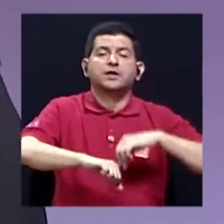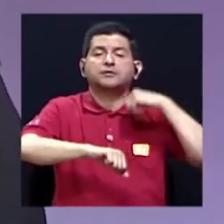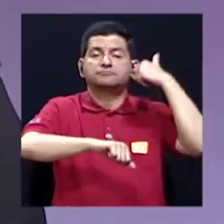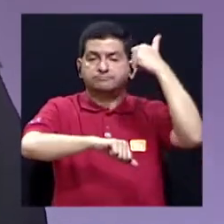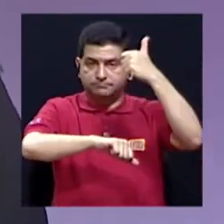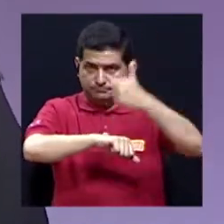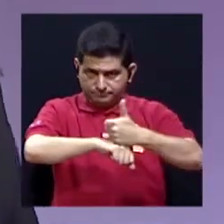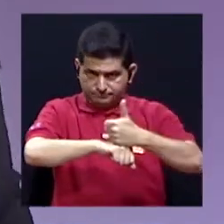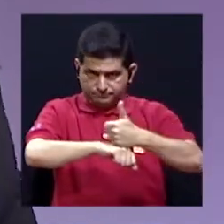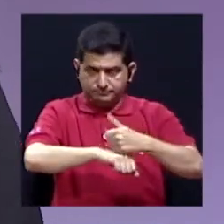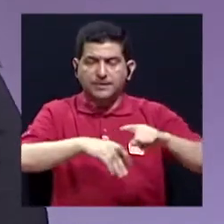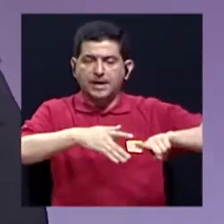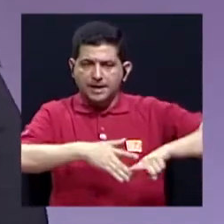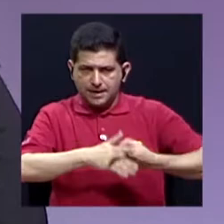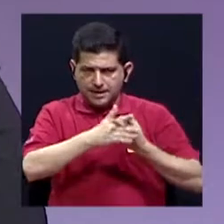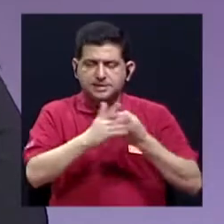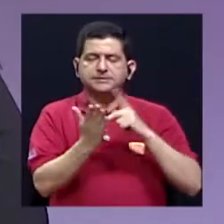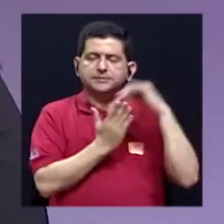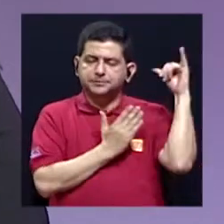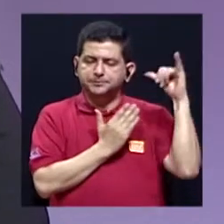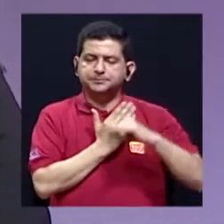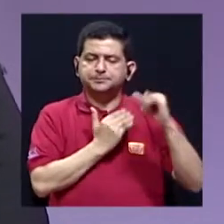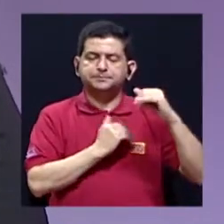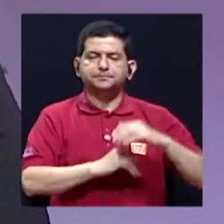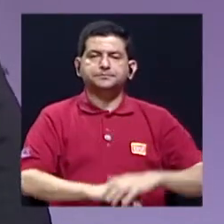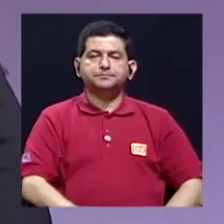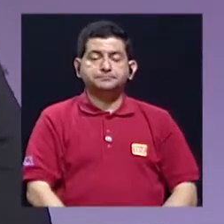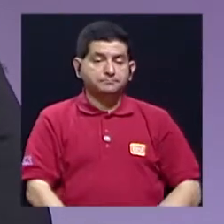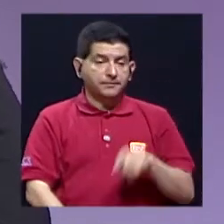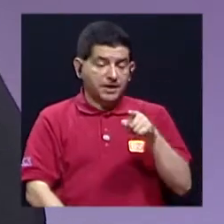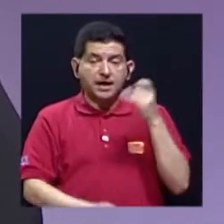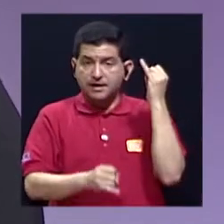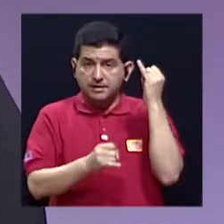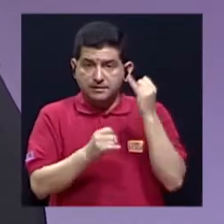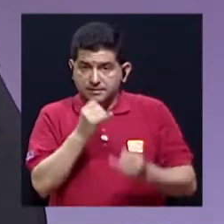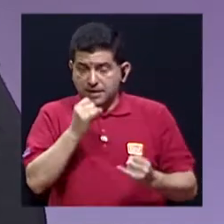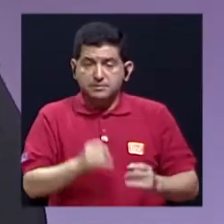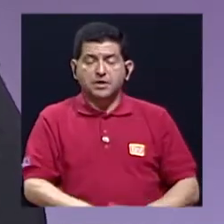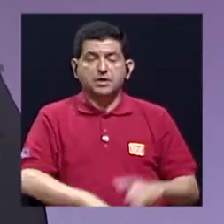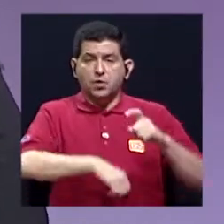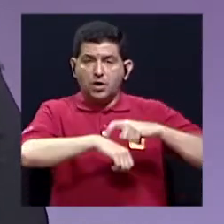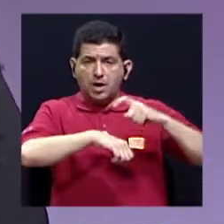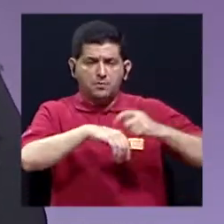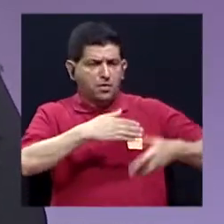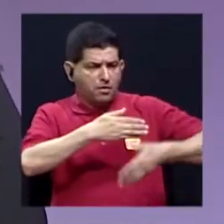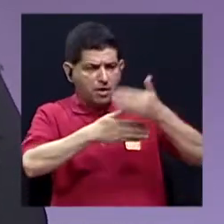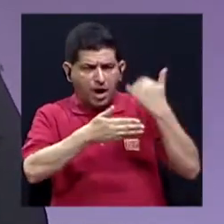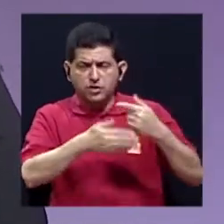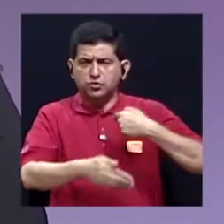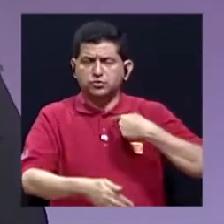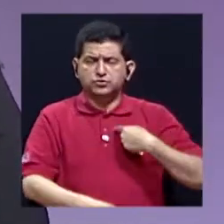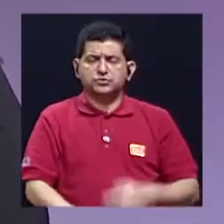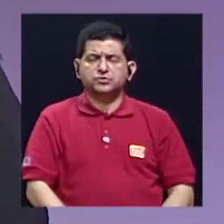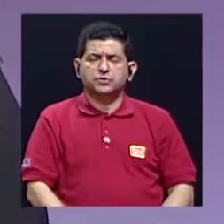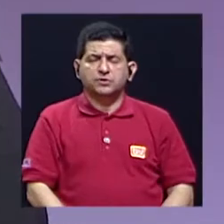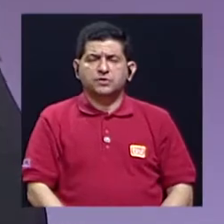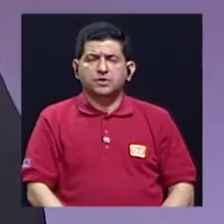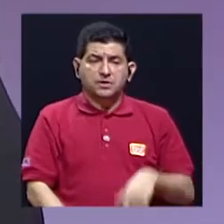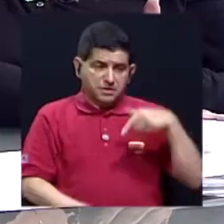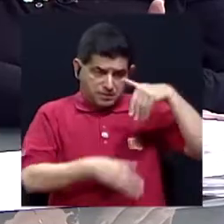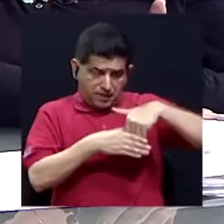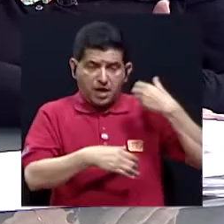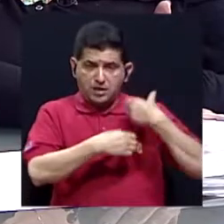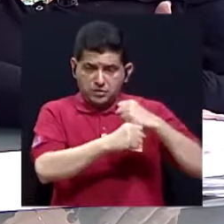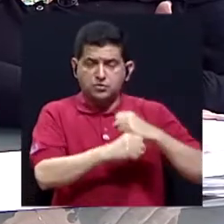logramos echar a andar ese gran proyecto, ¿verdad? Ahí terminó. Un periodo antes, terminé como síndica,